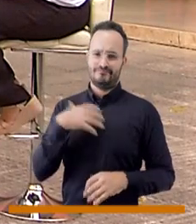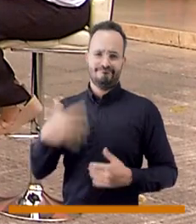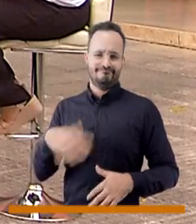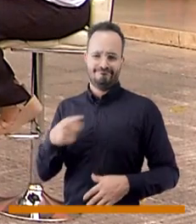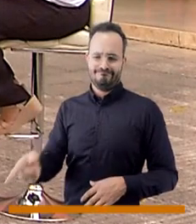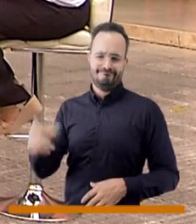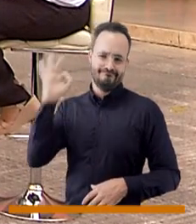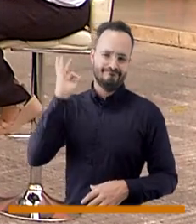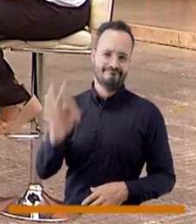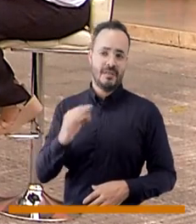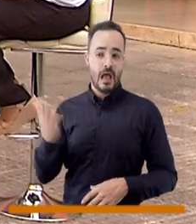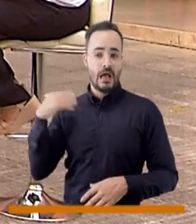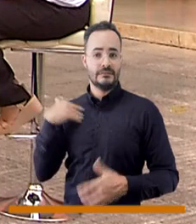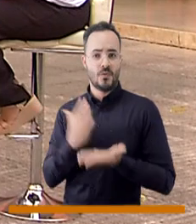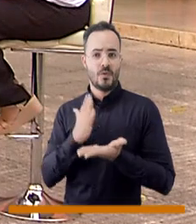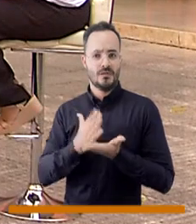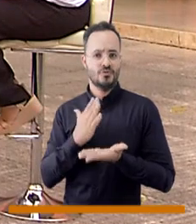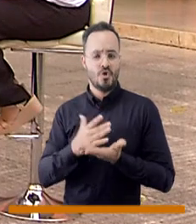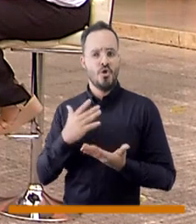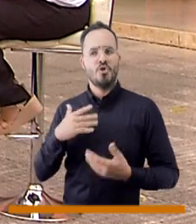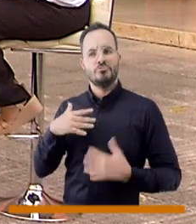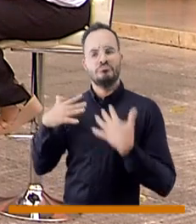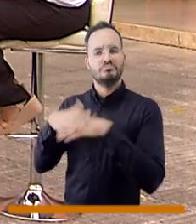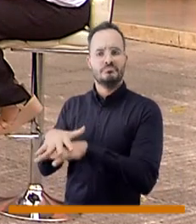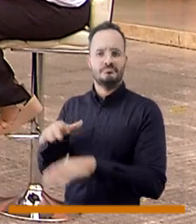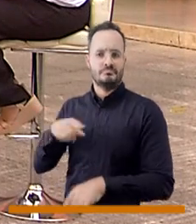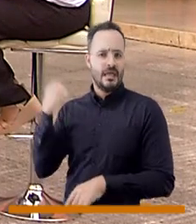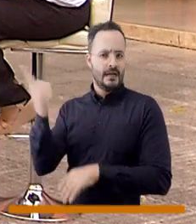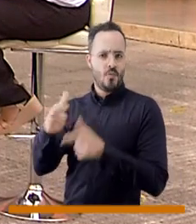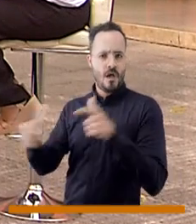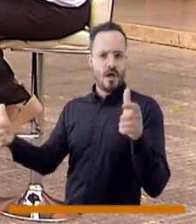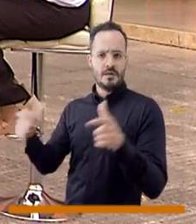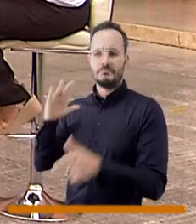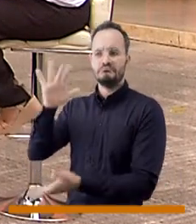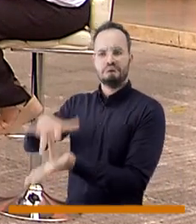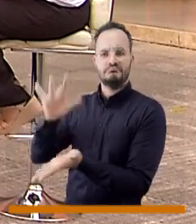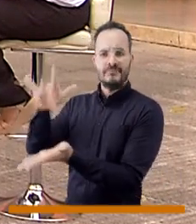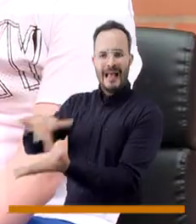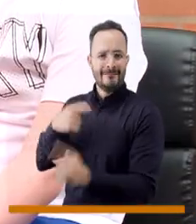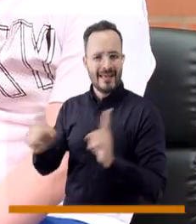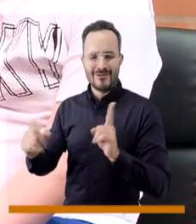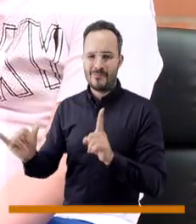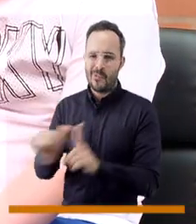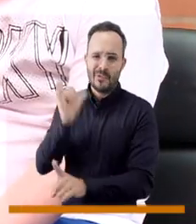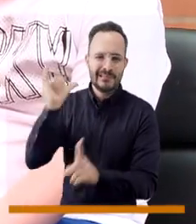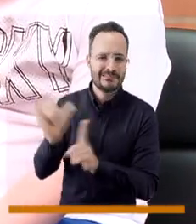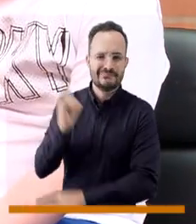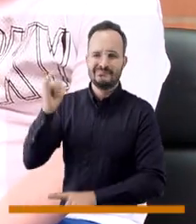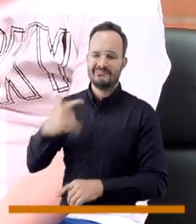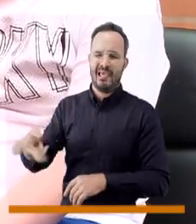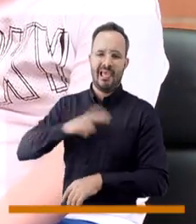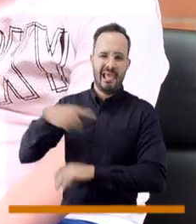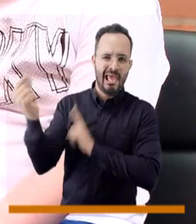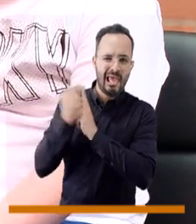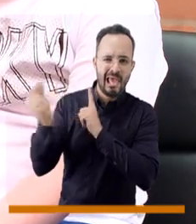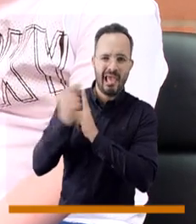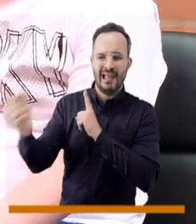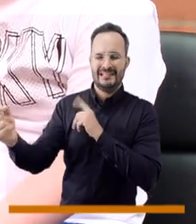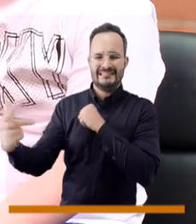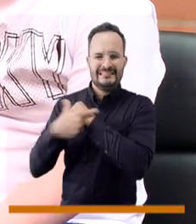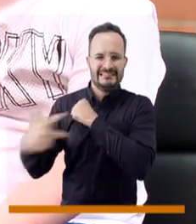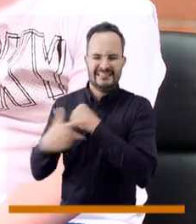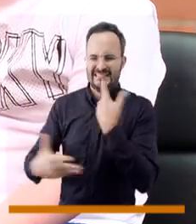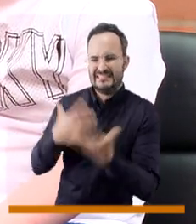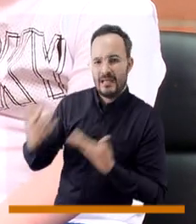educación regular, en la cual padeció bullying, padeció matoneo, por lo cual su madre lo sacó del